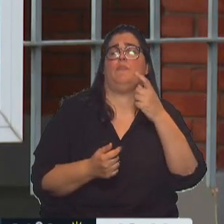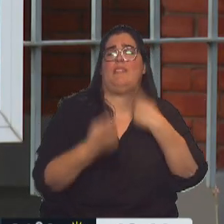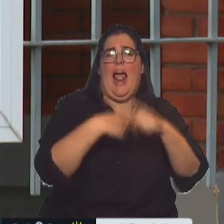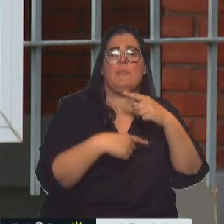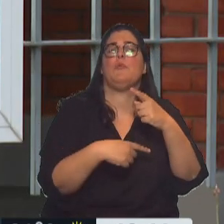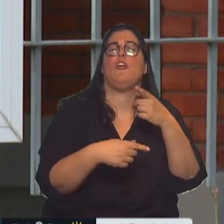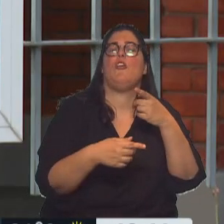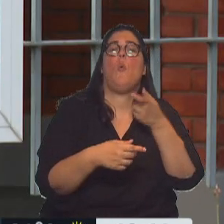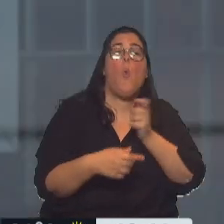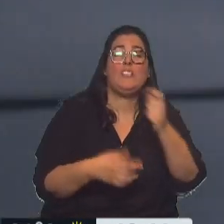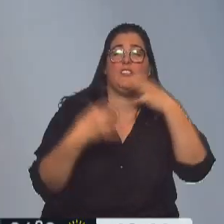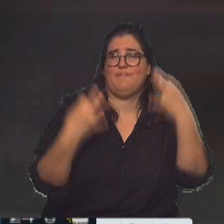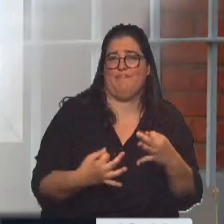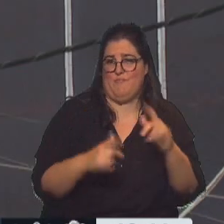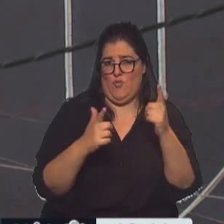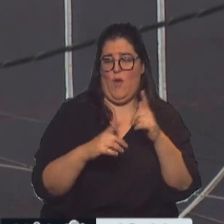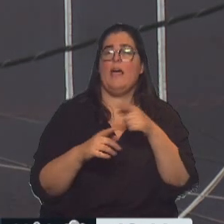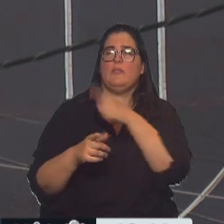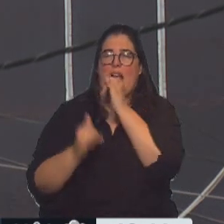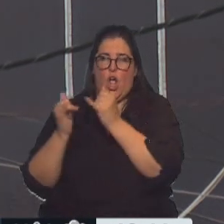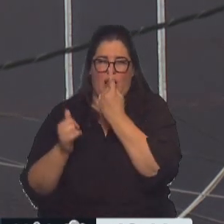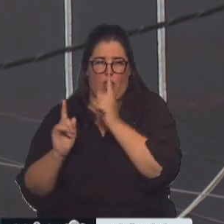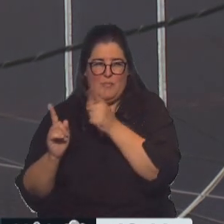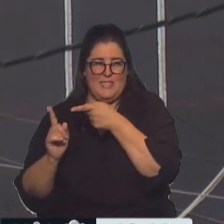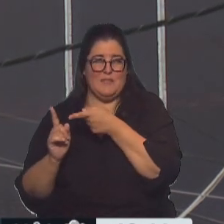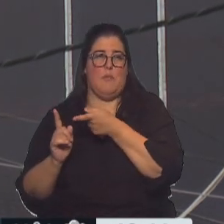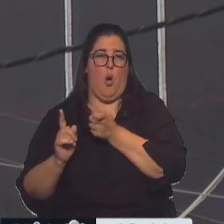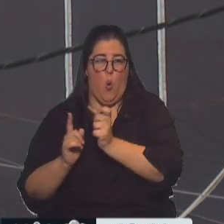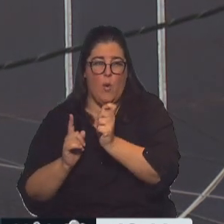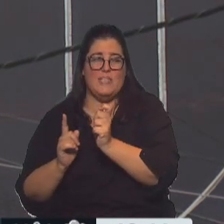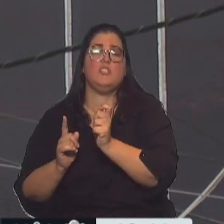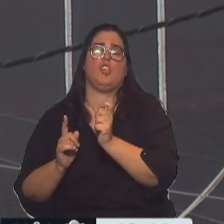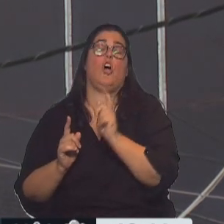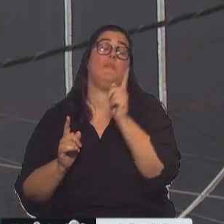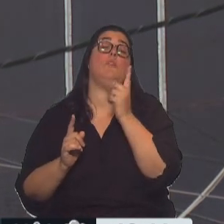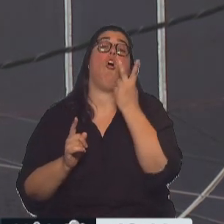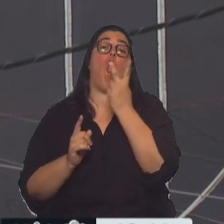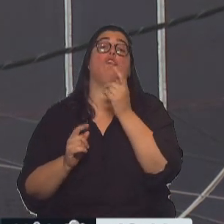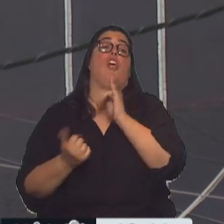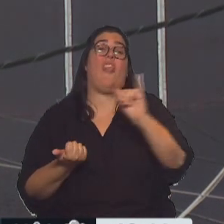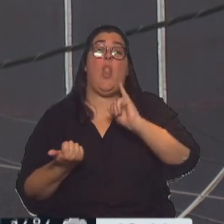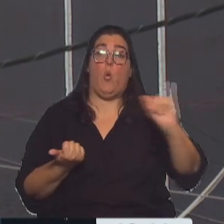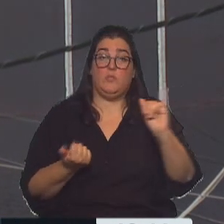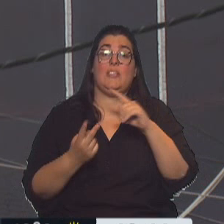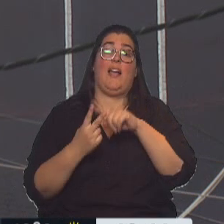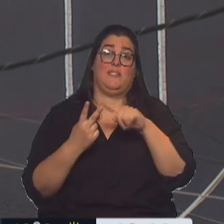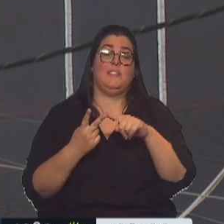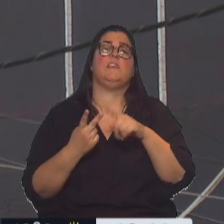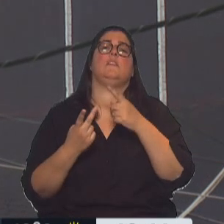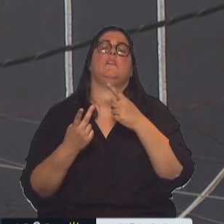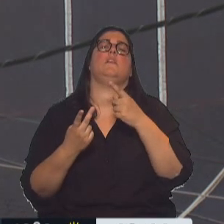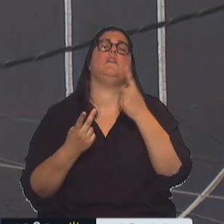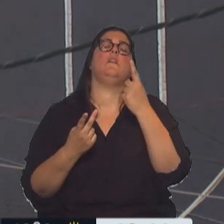este es un tercer procesamiento o estás contando este? Parte de esos, en el marco de uno de esos dos procesamientos, sí, de un